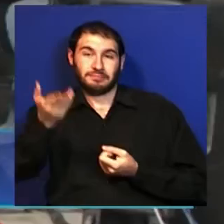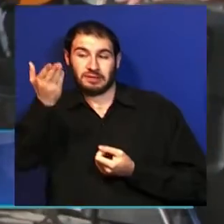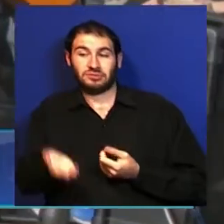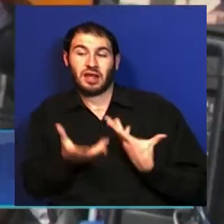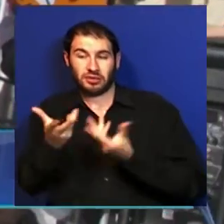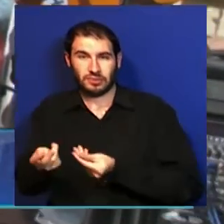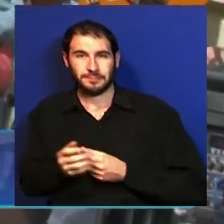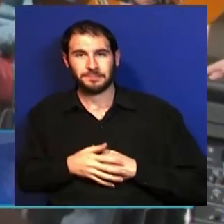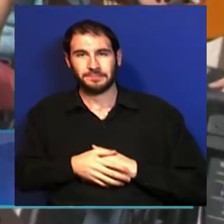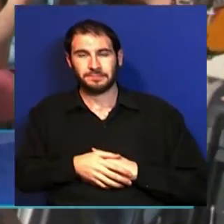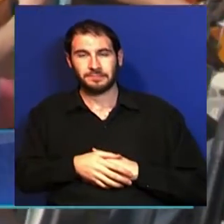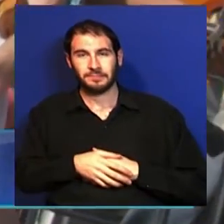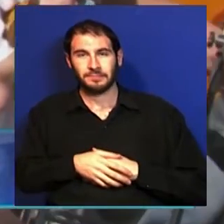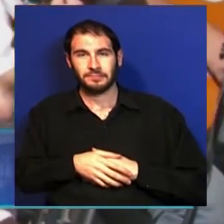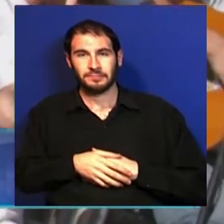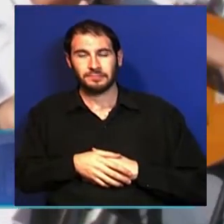benefactor.